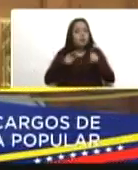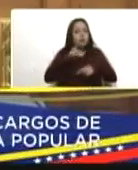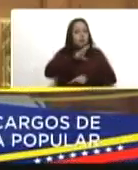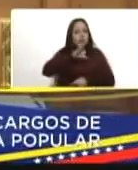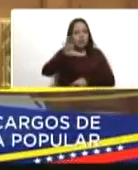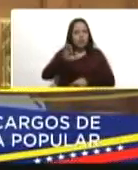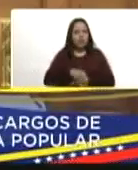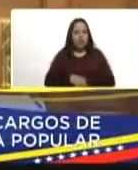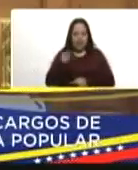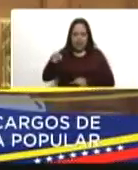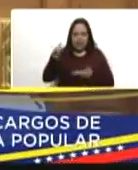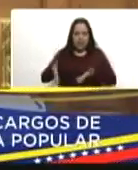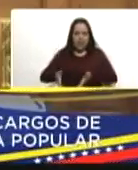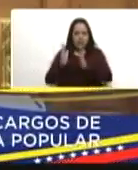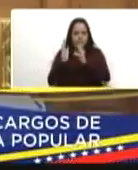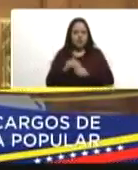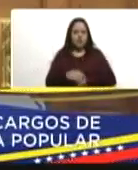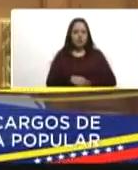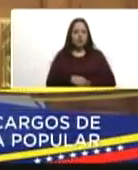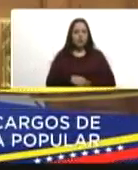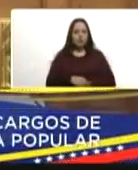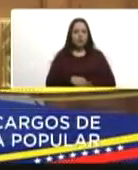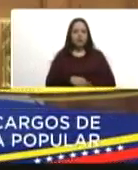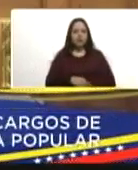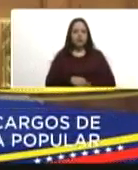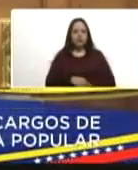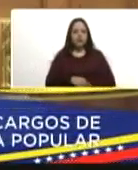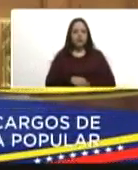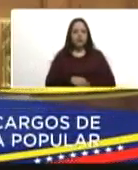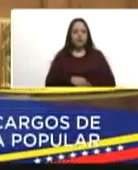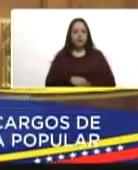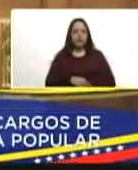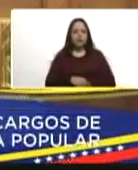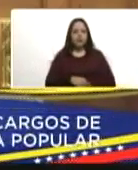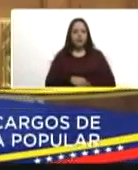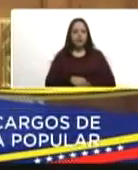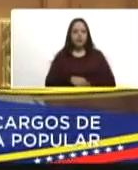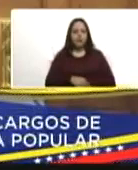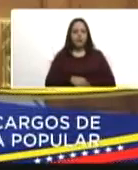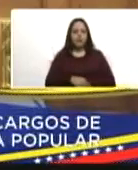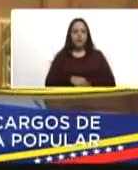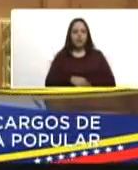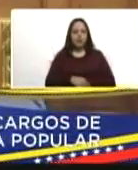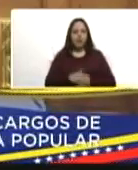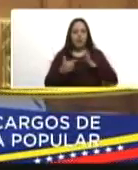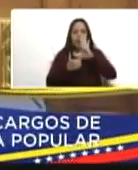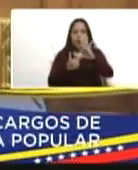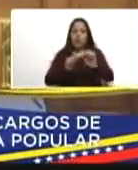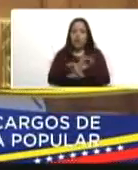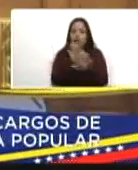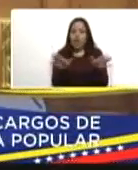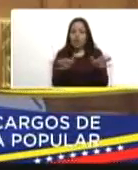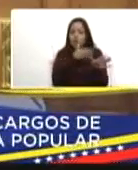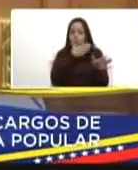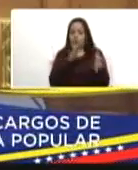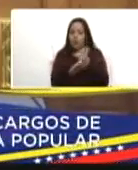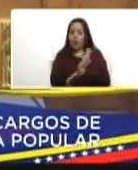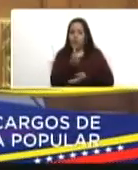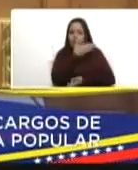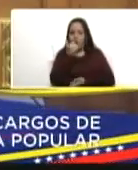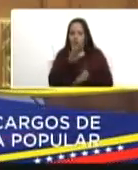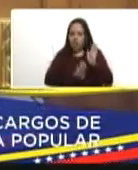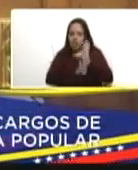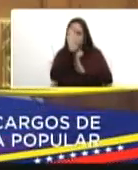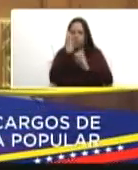este es el camino una evidencia del crecimiento económico nacional